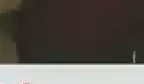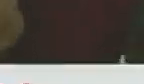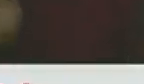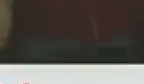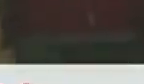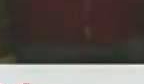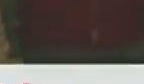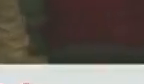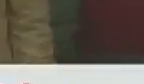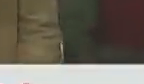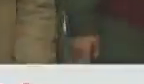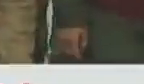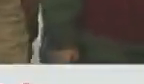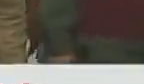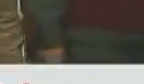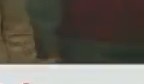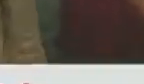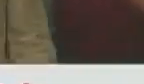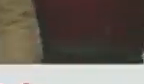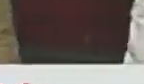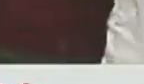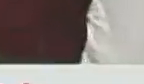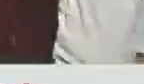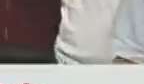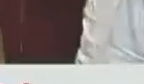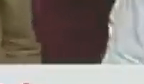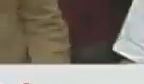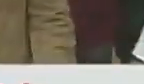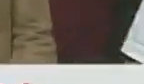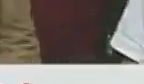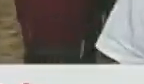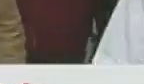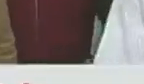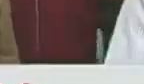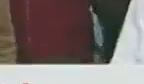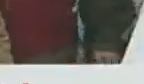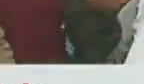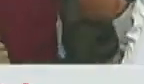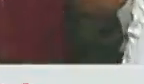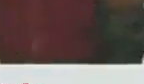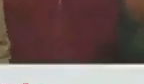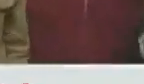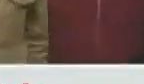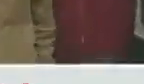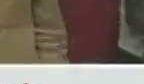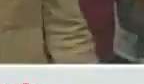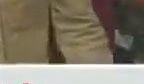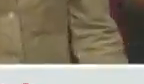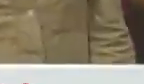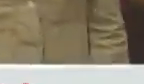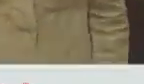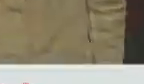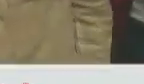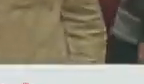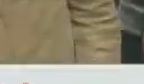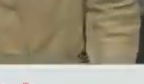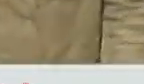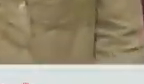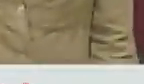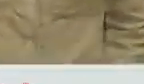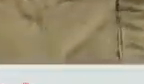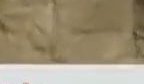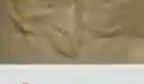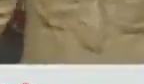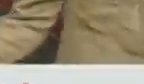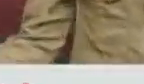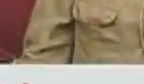Bien, nosotros a esta hora, 1:51 de la tarde, realizamos el presente contacto desde la escuela Rafael Arévalo González